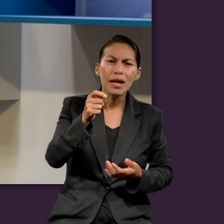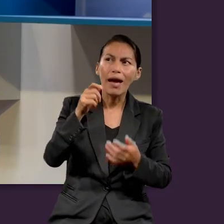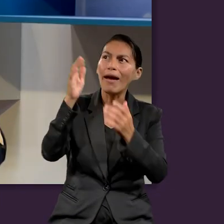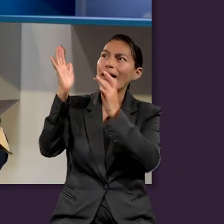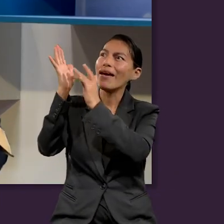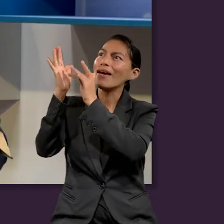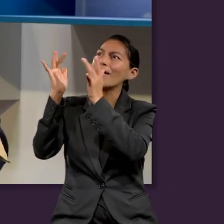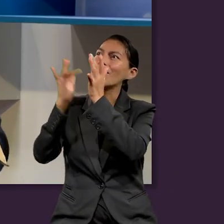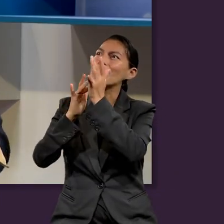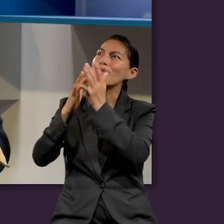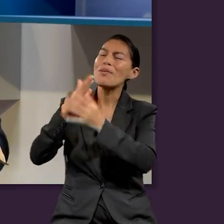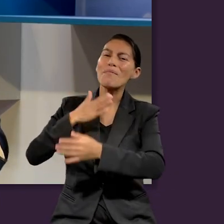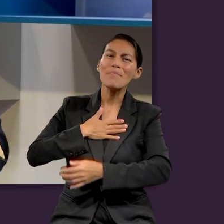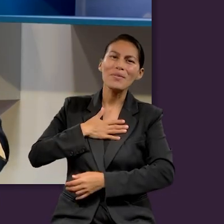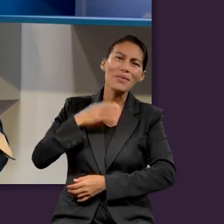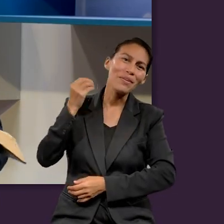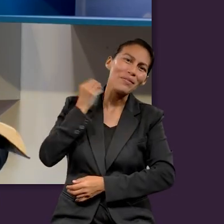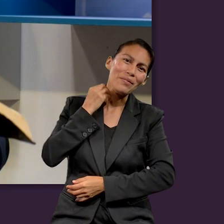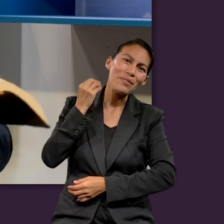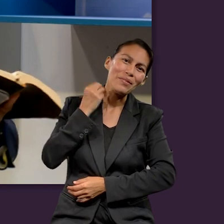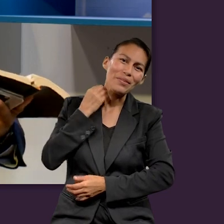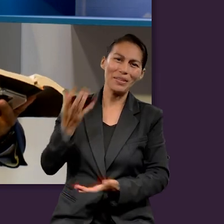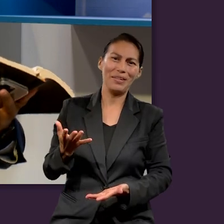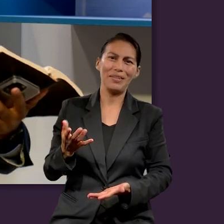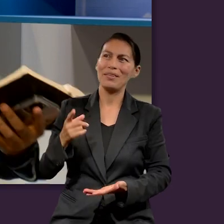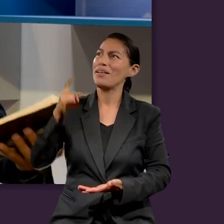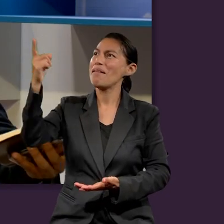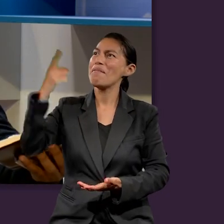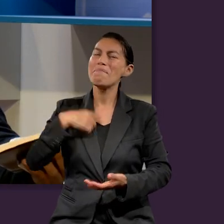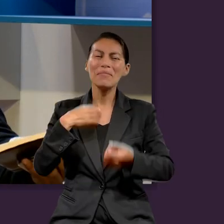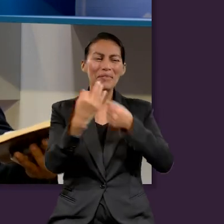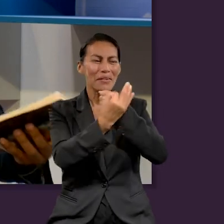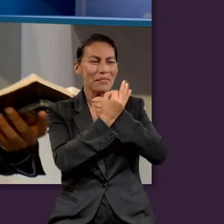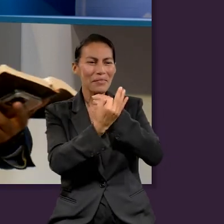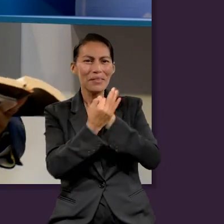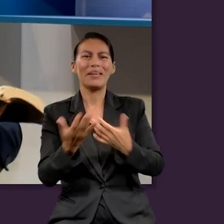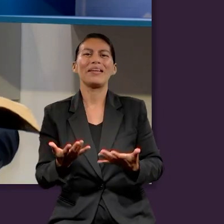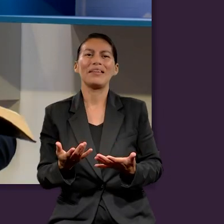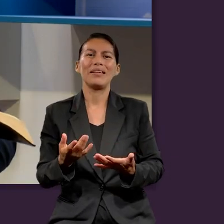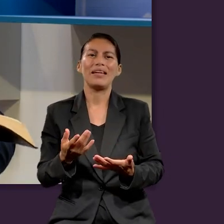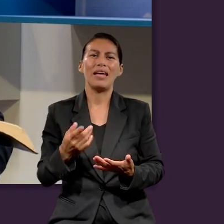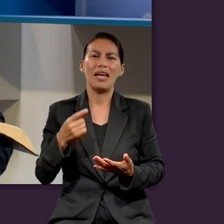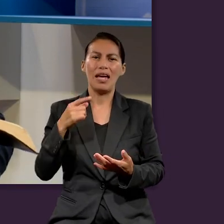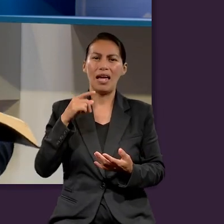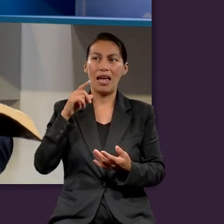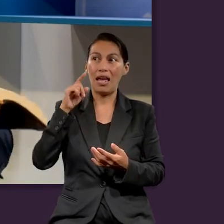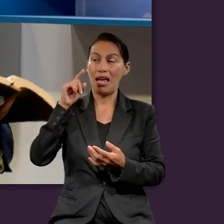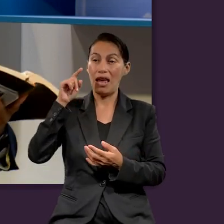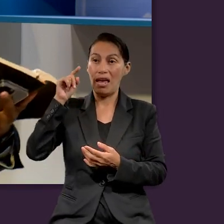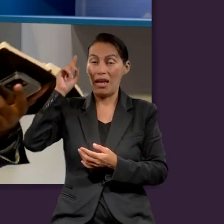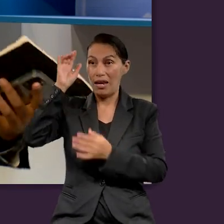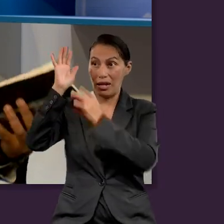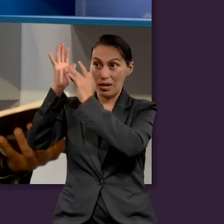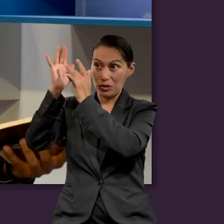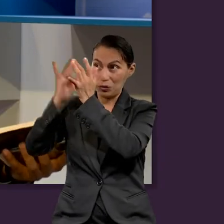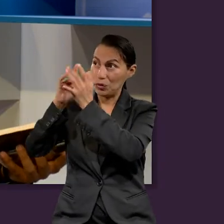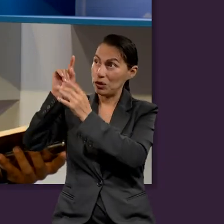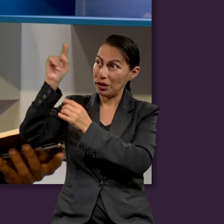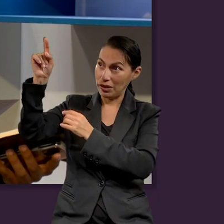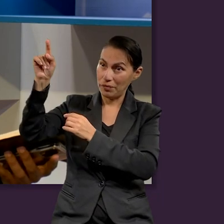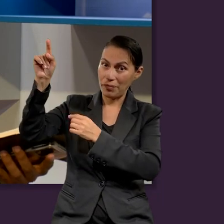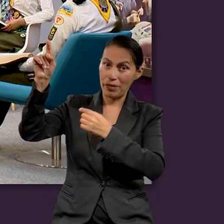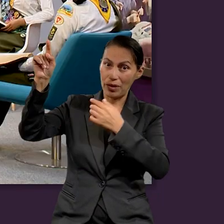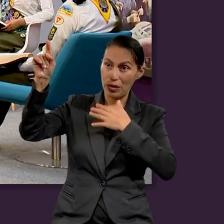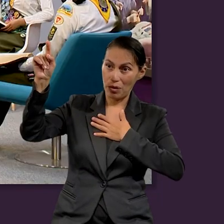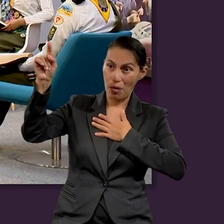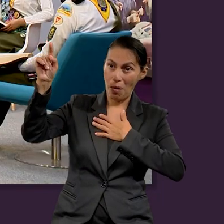intercesor es como que está en medio de algo que merecemos y algo que no merecemos